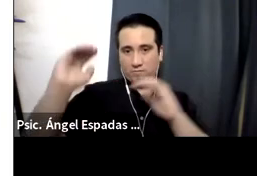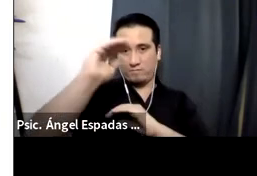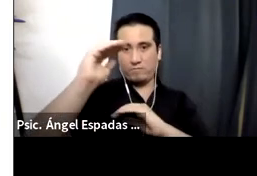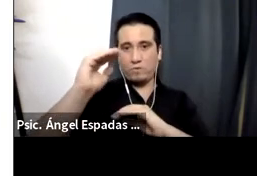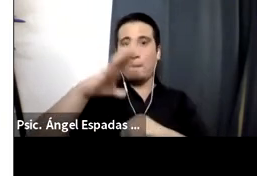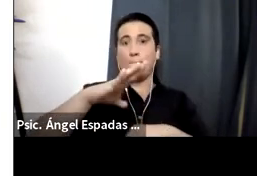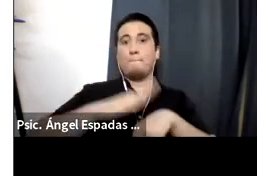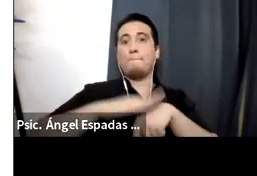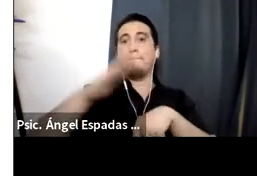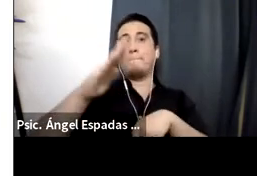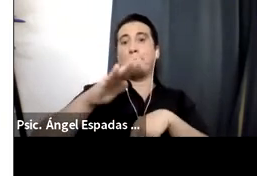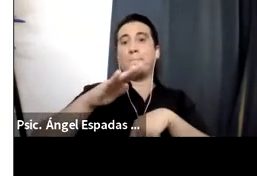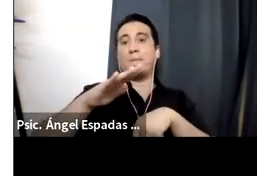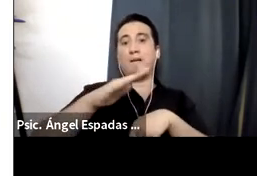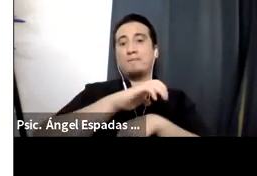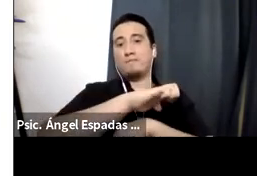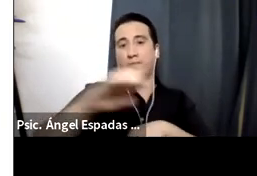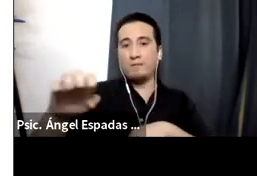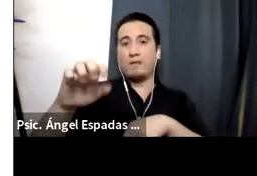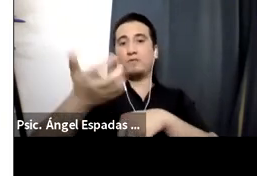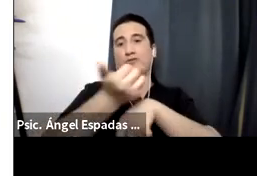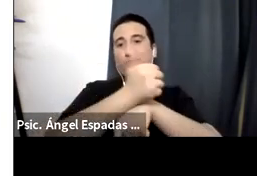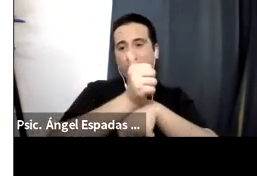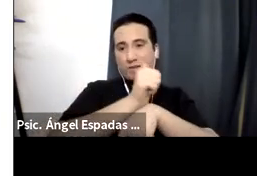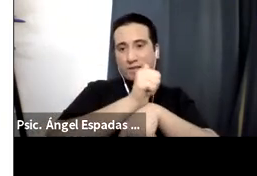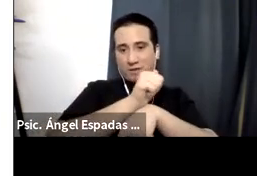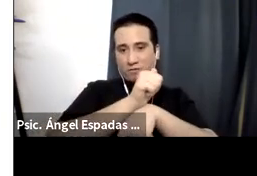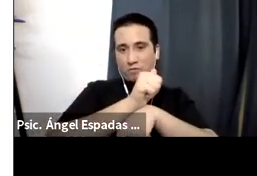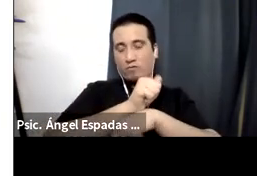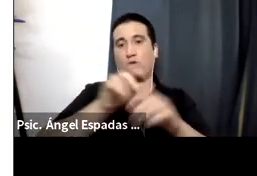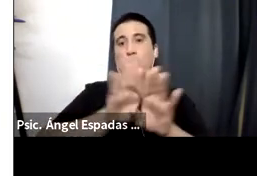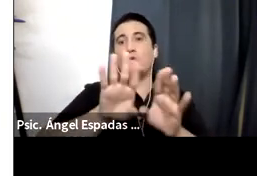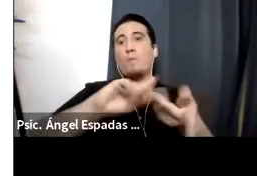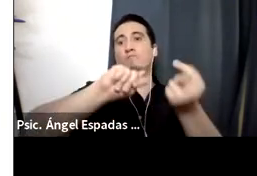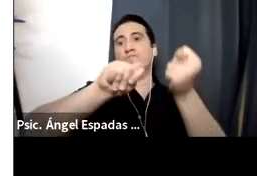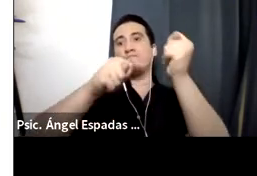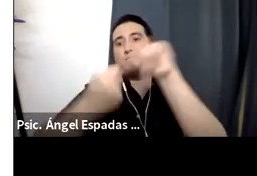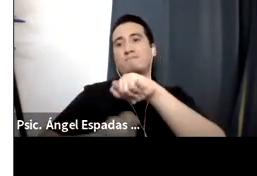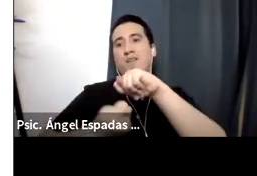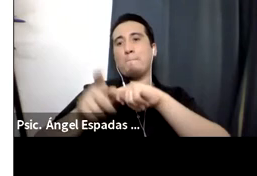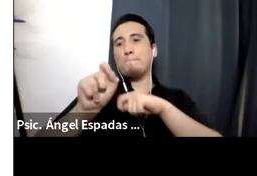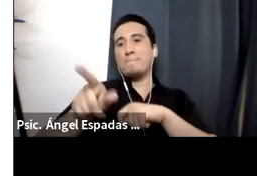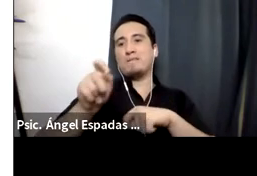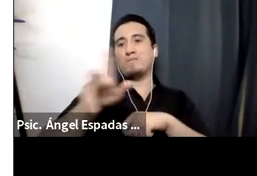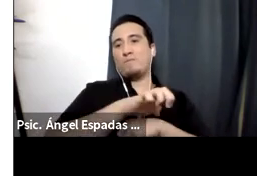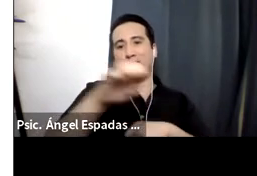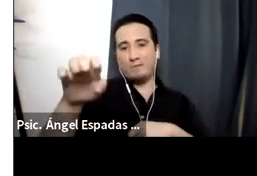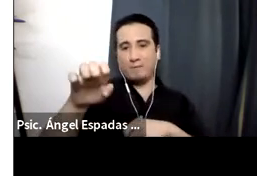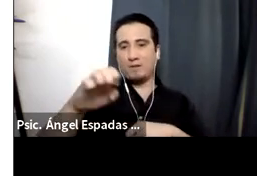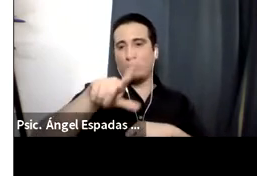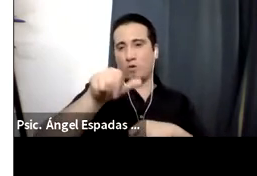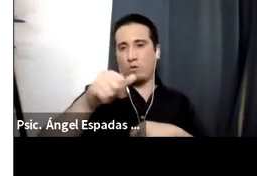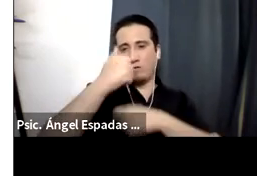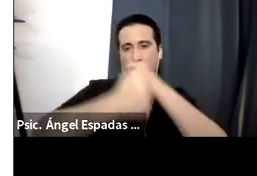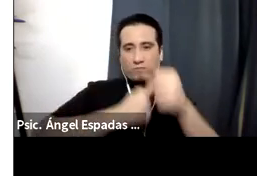los vehículos, ¿no? Del arroyo vehicular y cómo se transformó ese mismo espacio después de algunos